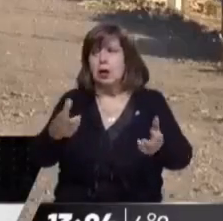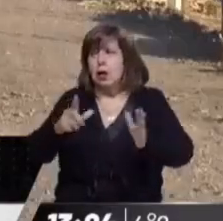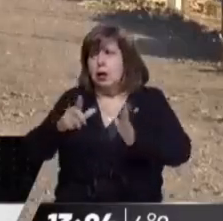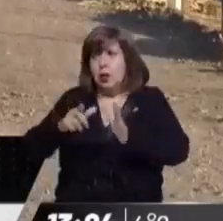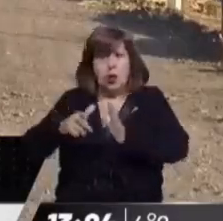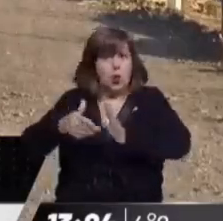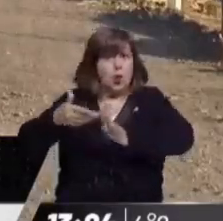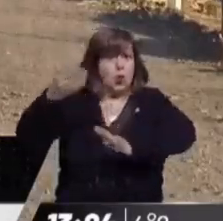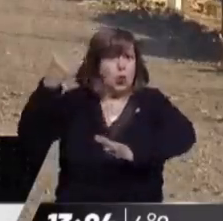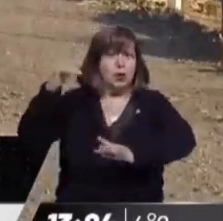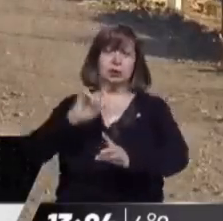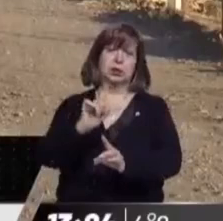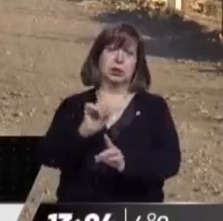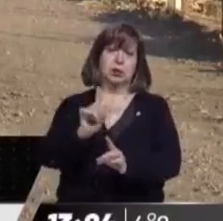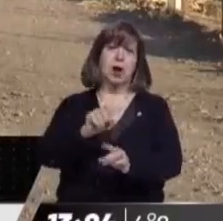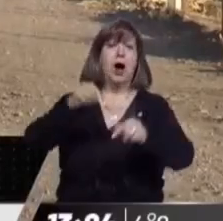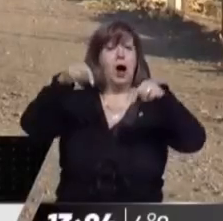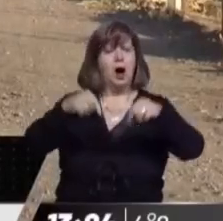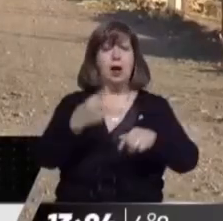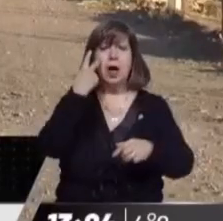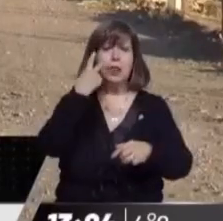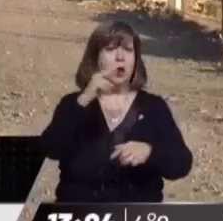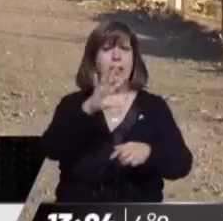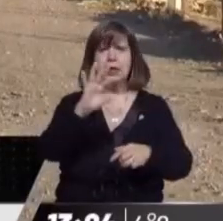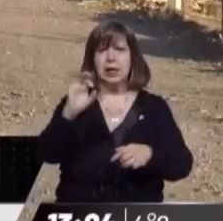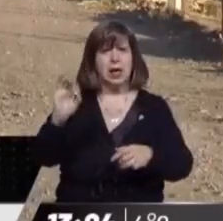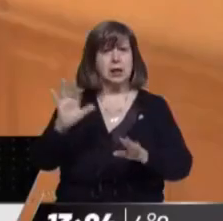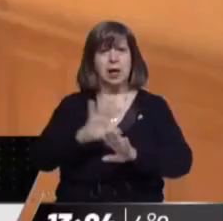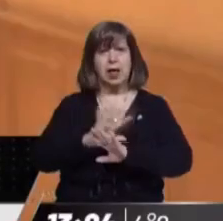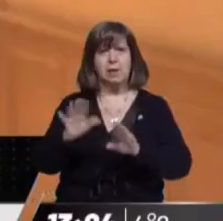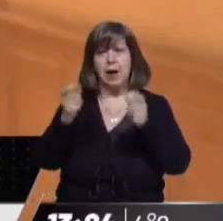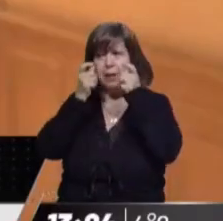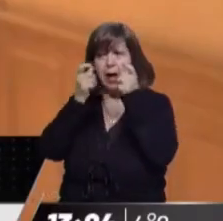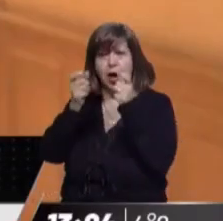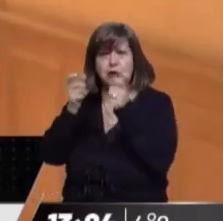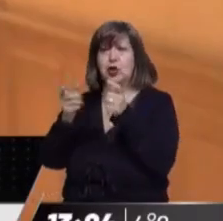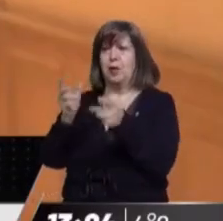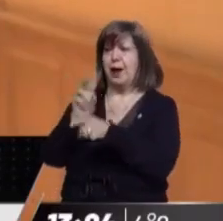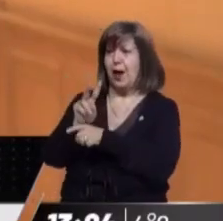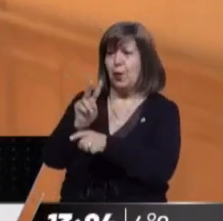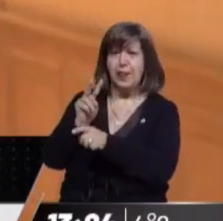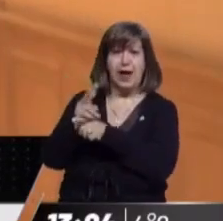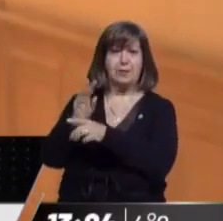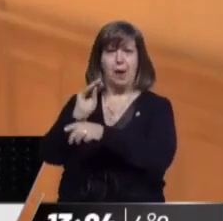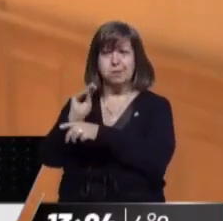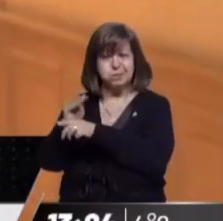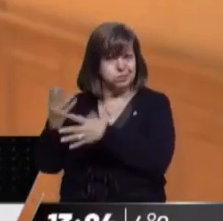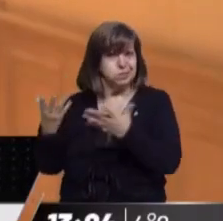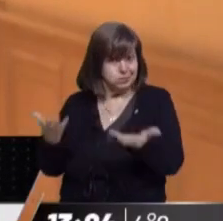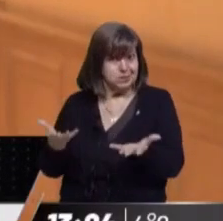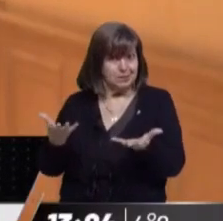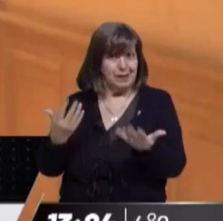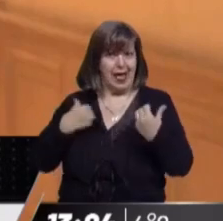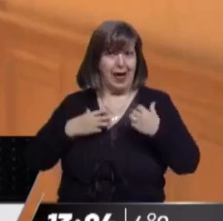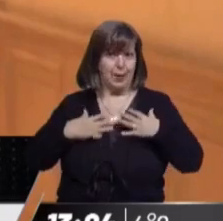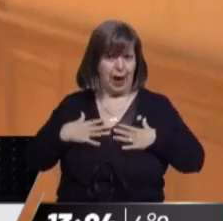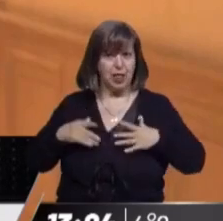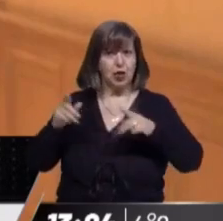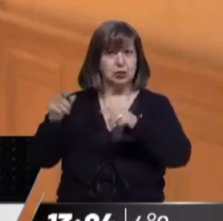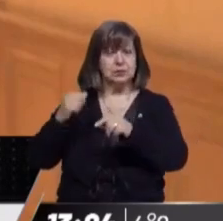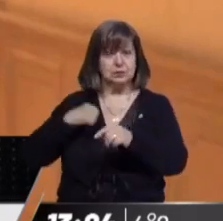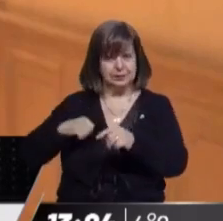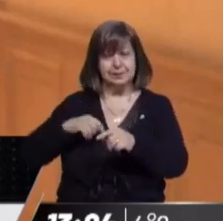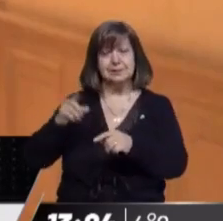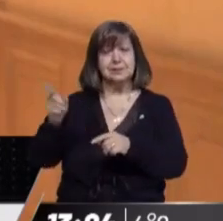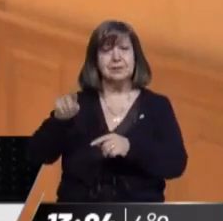camiones, que son las plazas que podemos recibir, que podemos albergar y para las cuales tenemos la situación controlada. Aquellos camiones